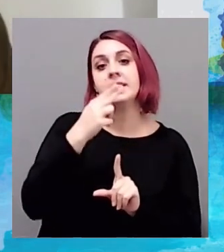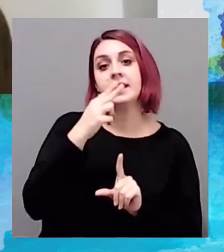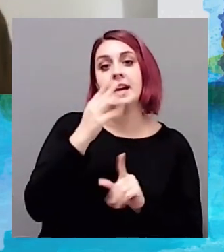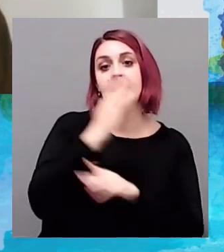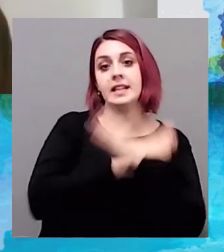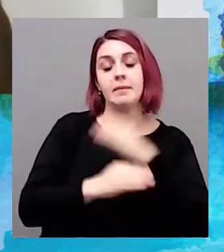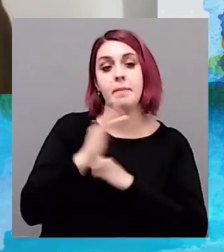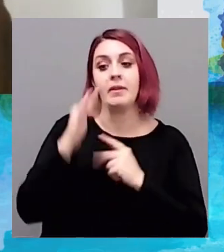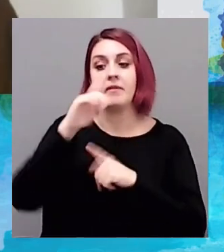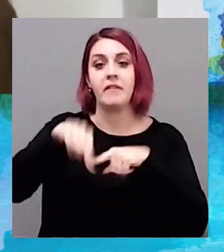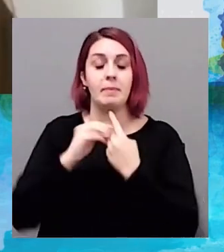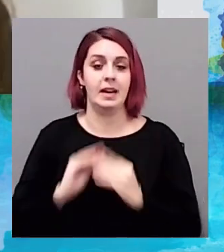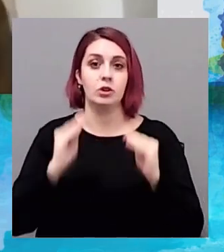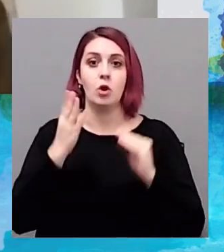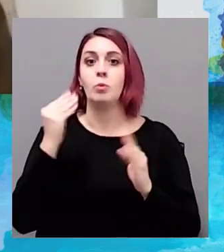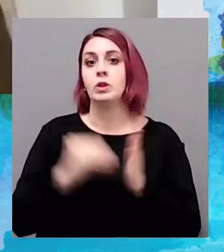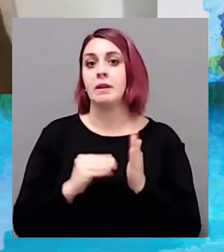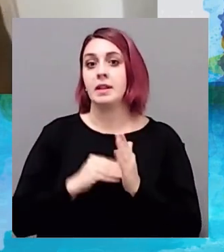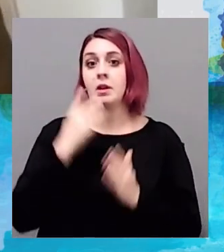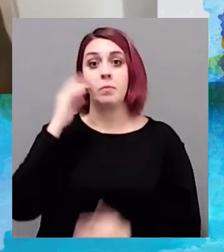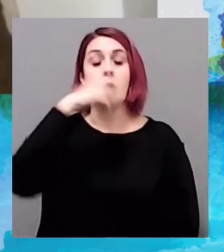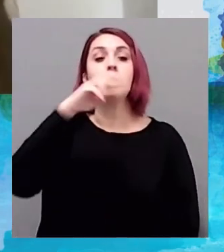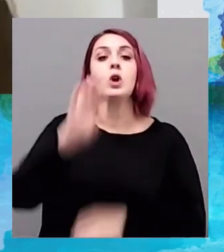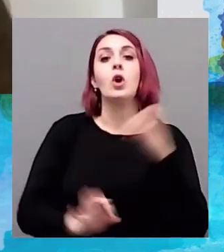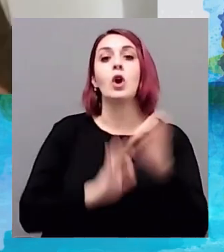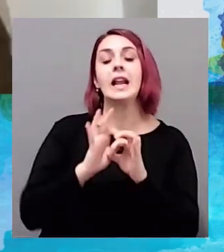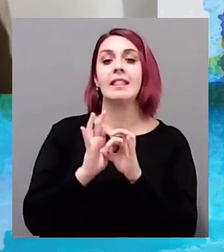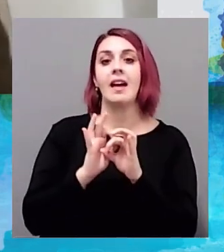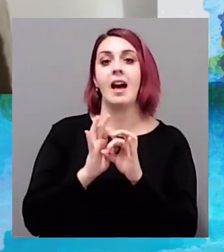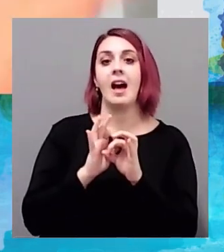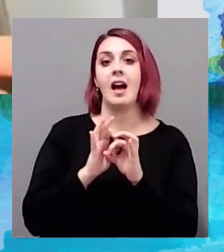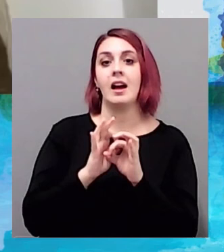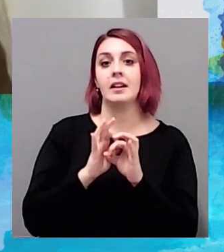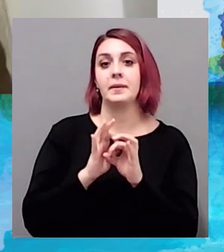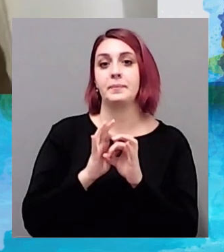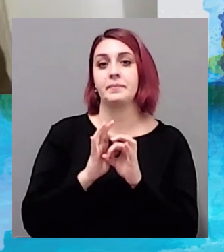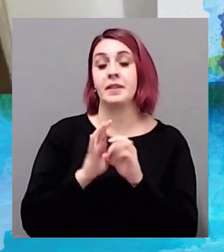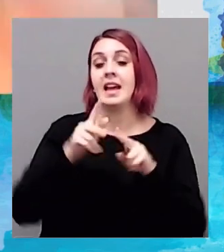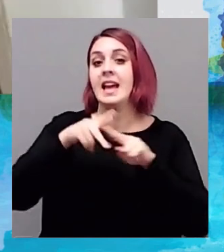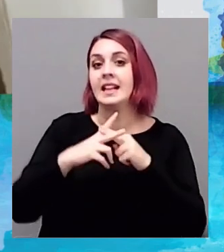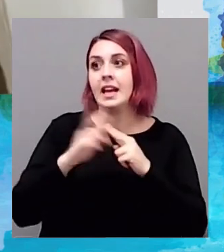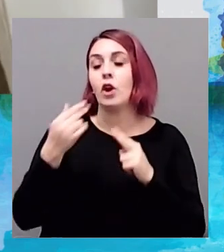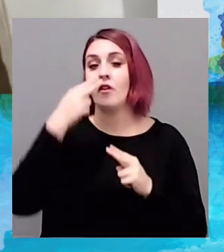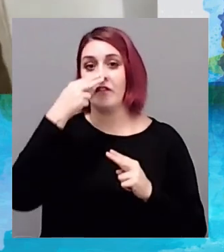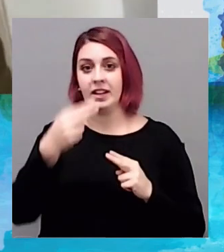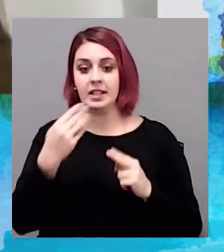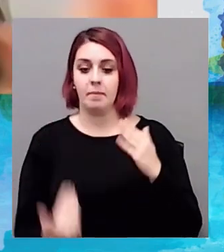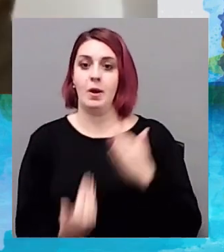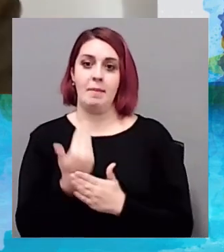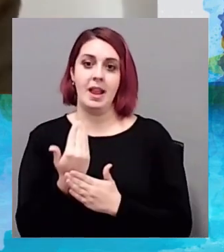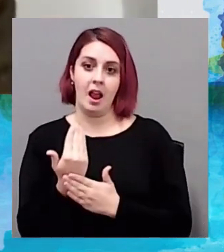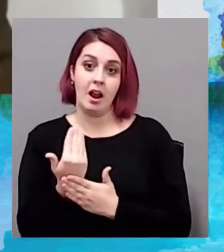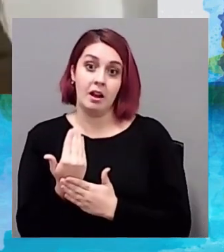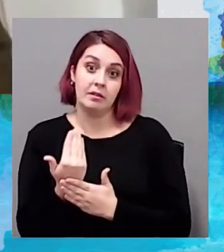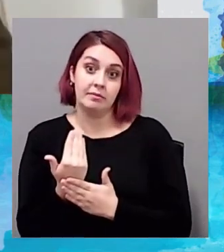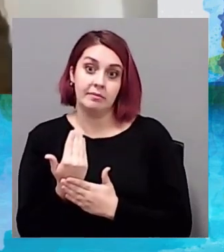familias. Muchas veces pues, los museos organizan los talleres o las visitas por la mañana y dan por